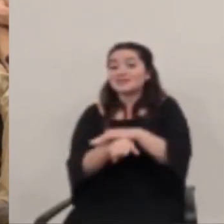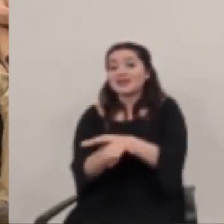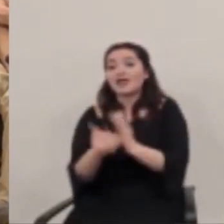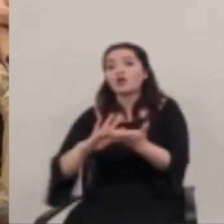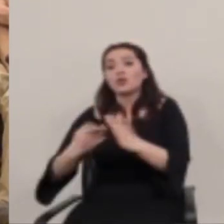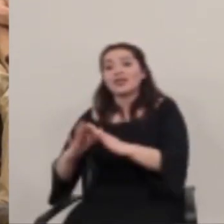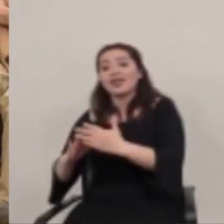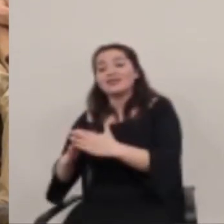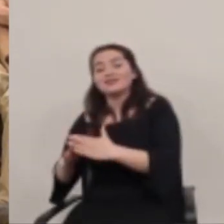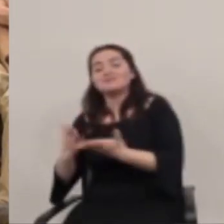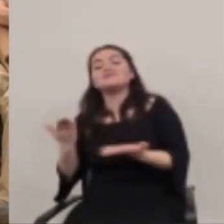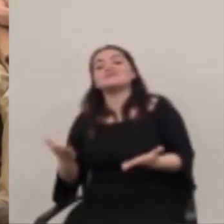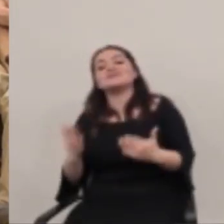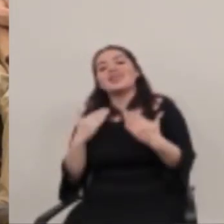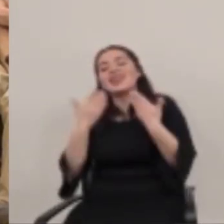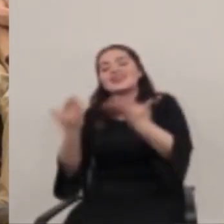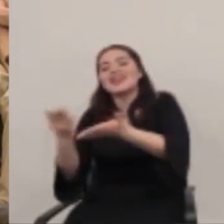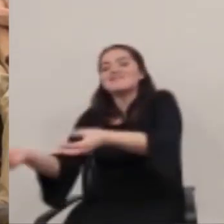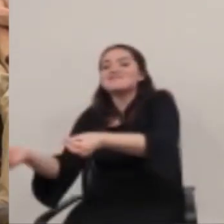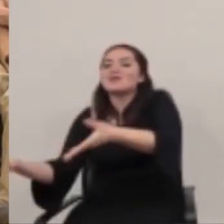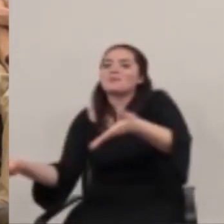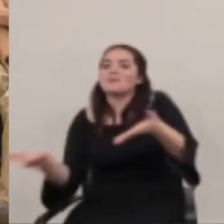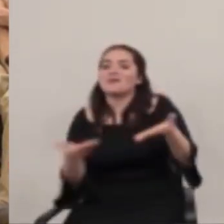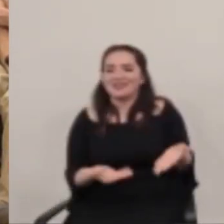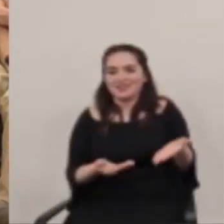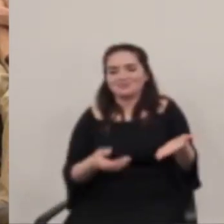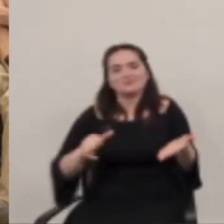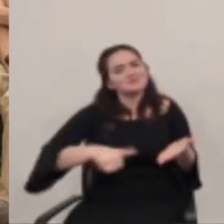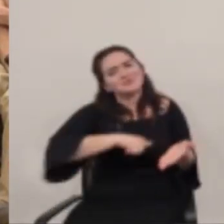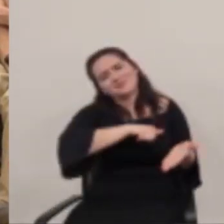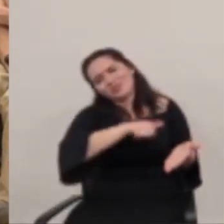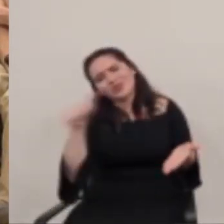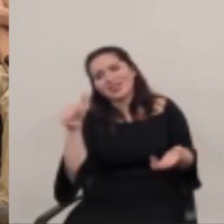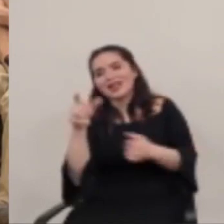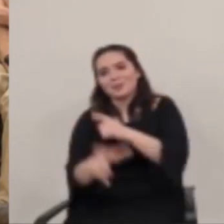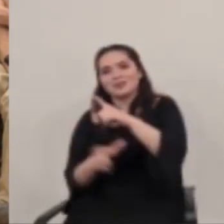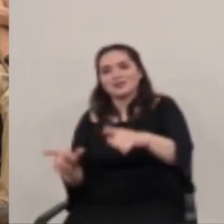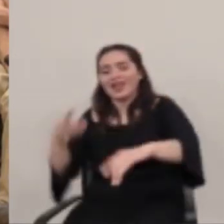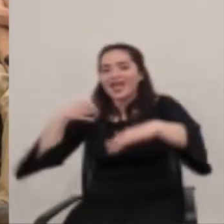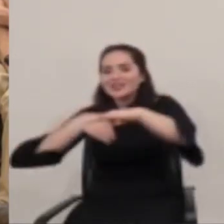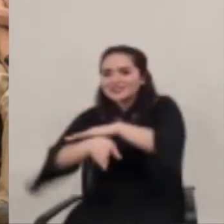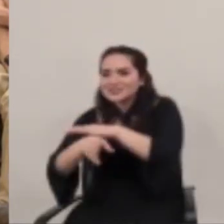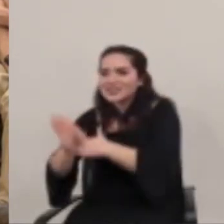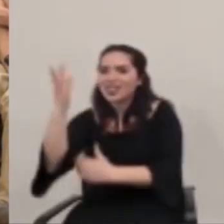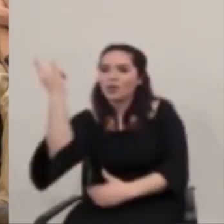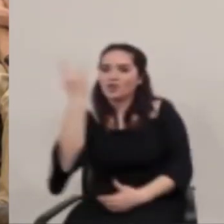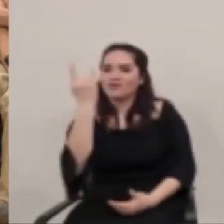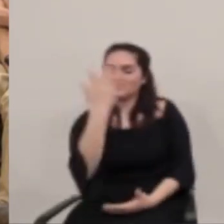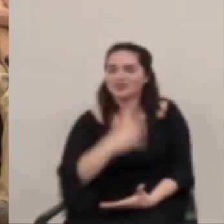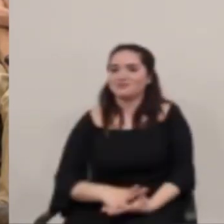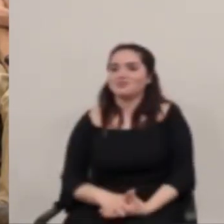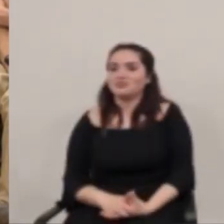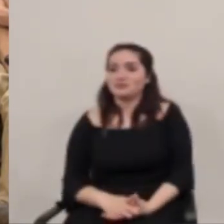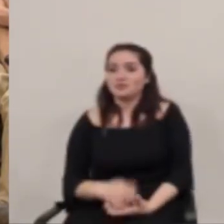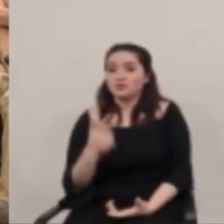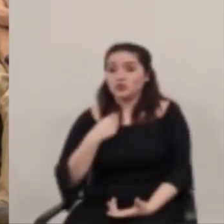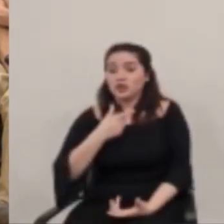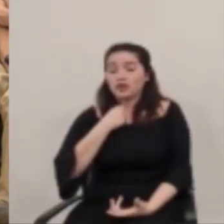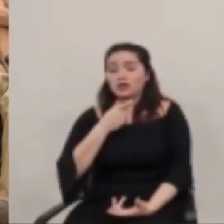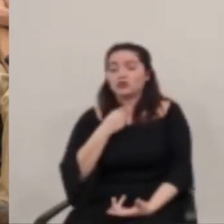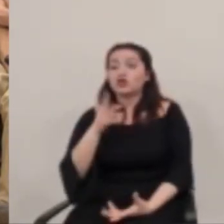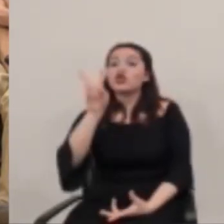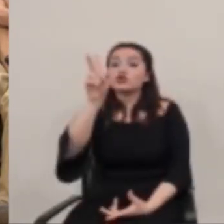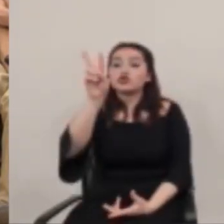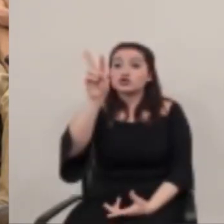comunidad es dar la bienvenida a todas las personas que acceden a la universidad. Porque me quiero parar en dos puntos que